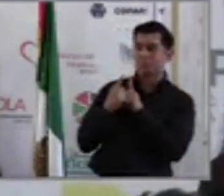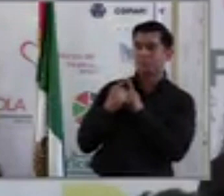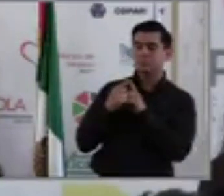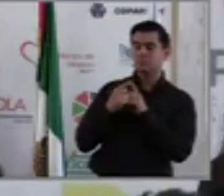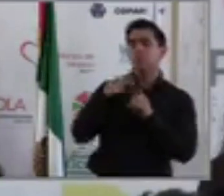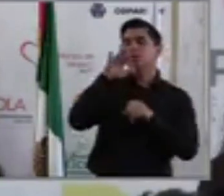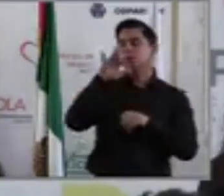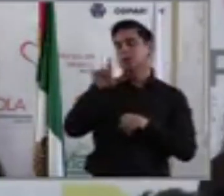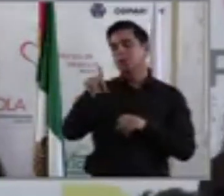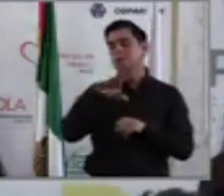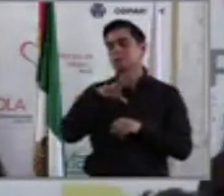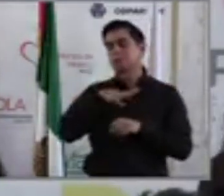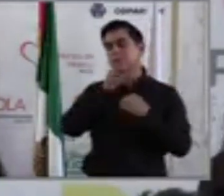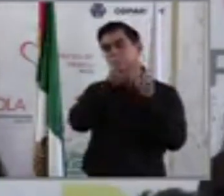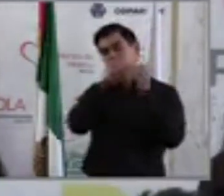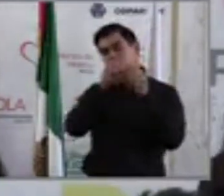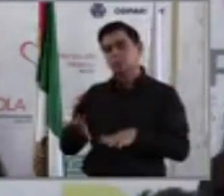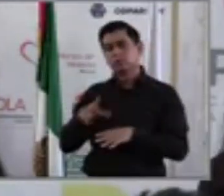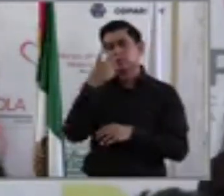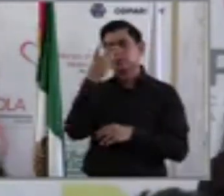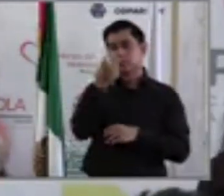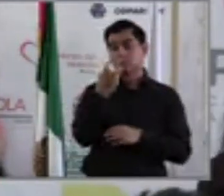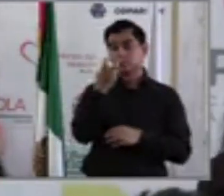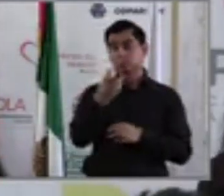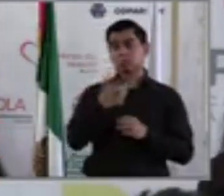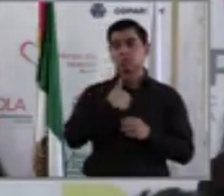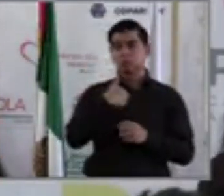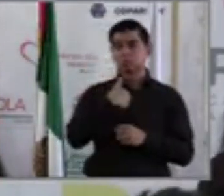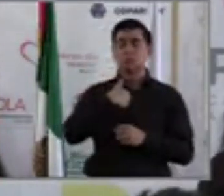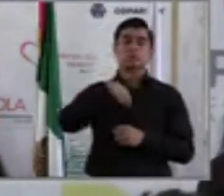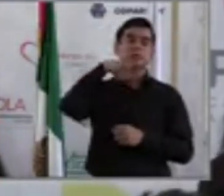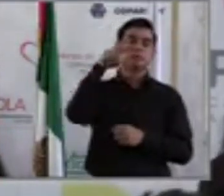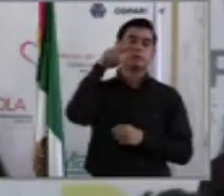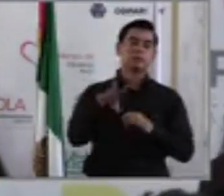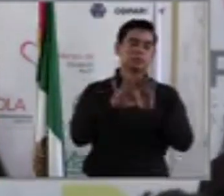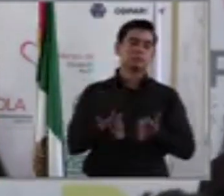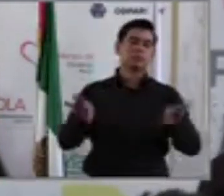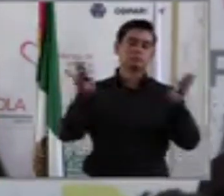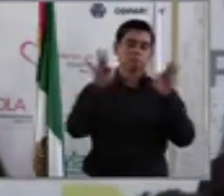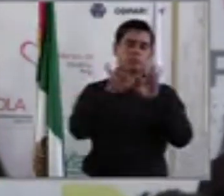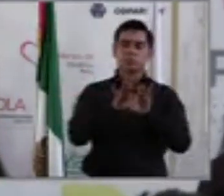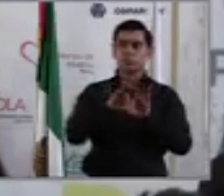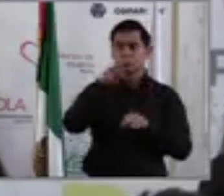lado. Por eso, hace un momento decían,